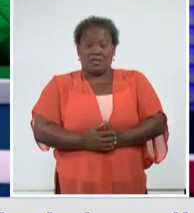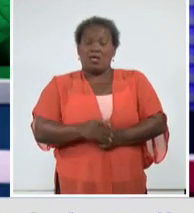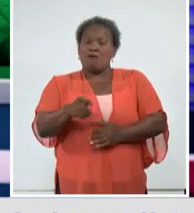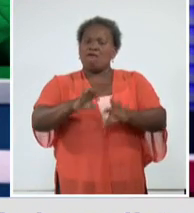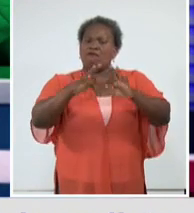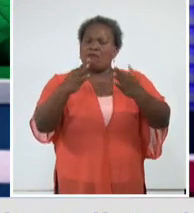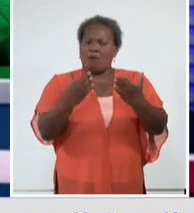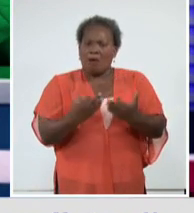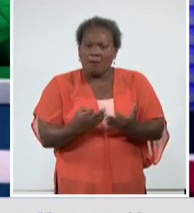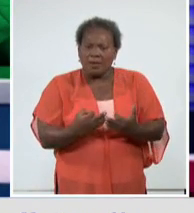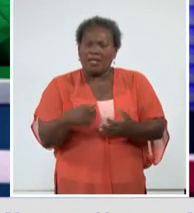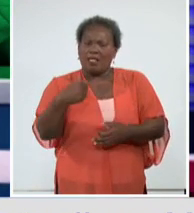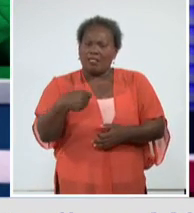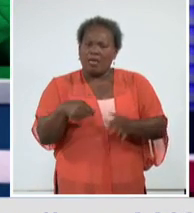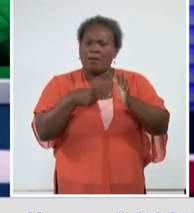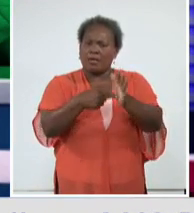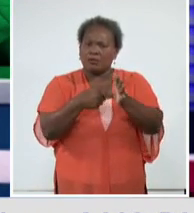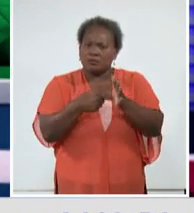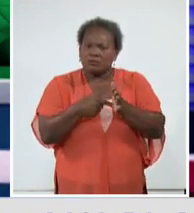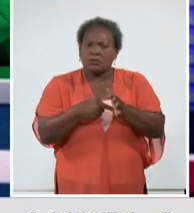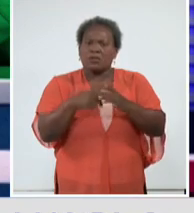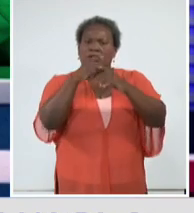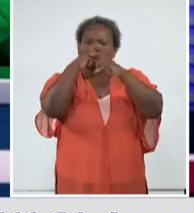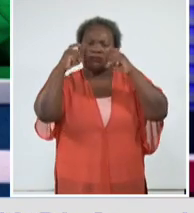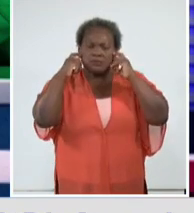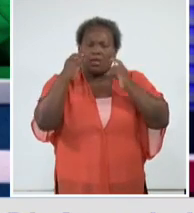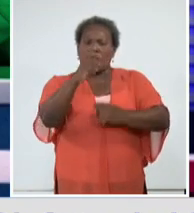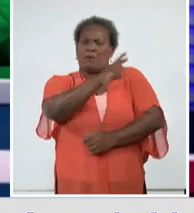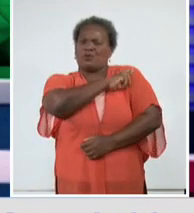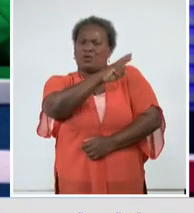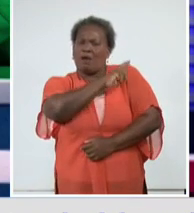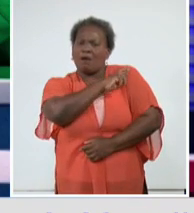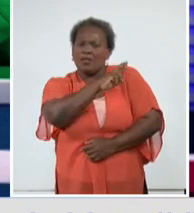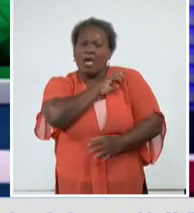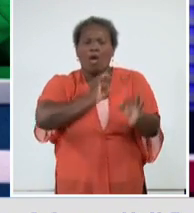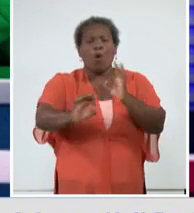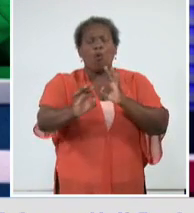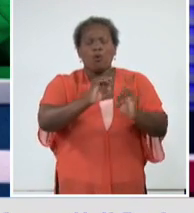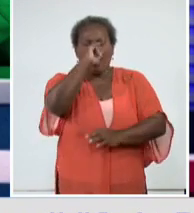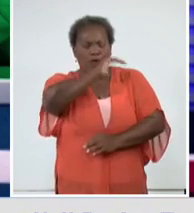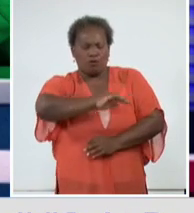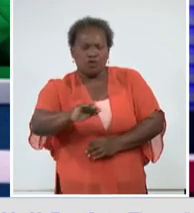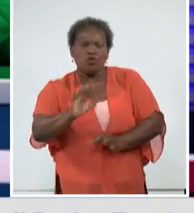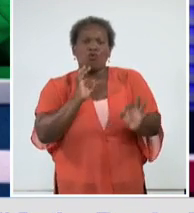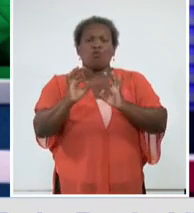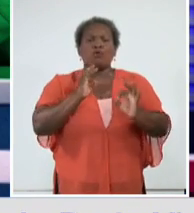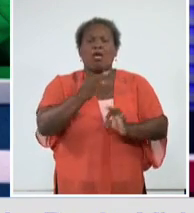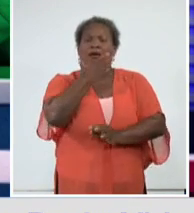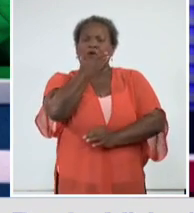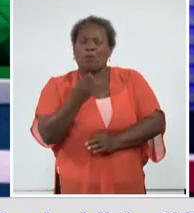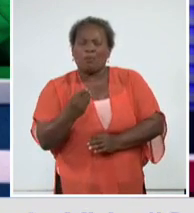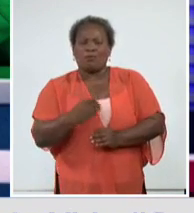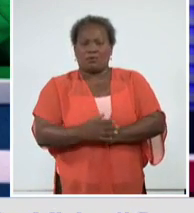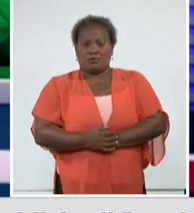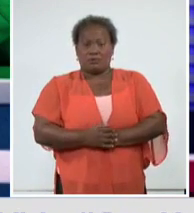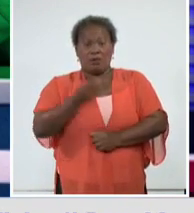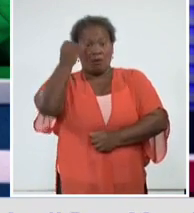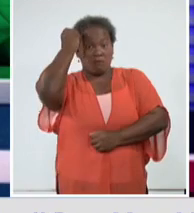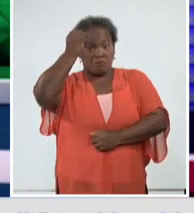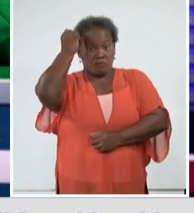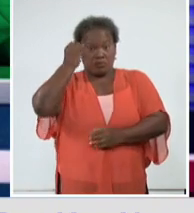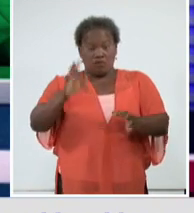es obligado, que el llamado a la responsabilidad de los adolescentes es obligado y que la preocupación, como hemos dicho en